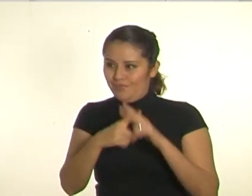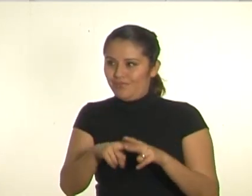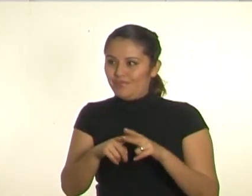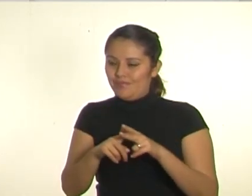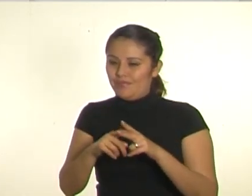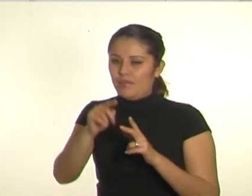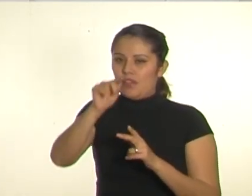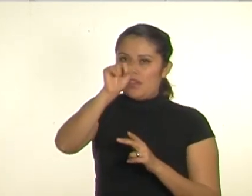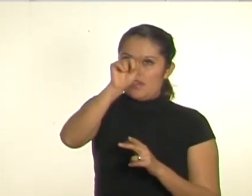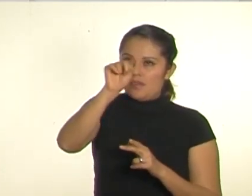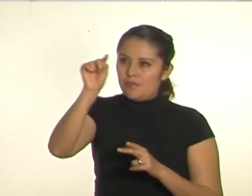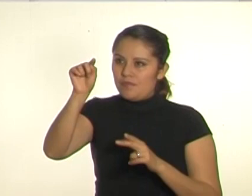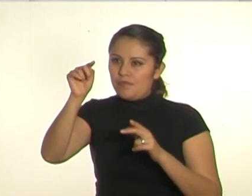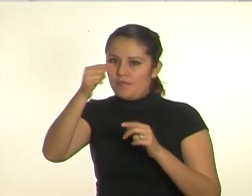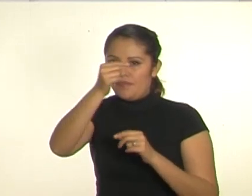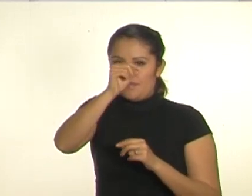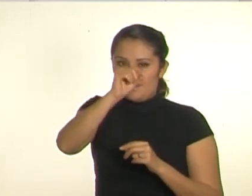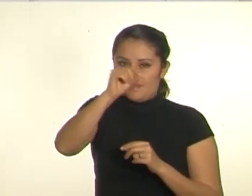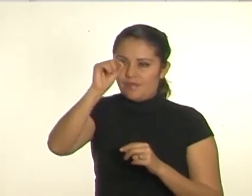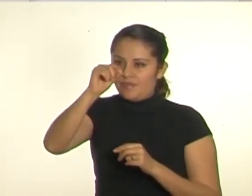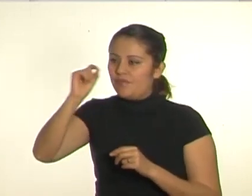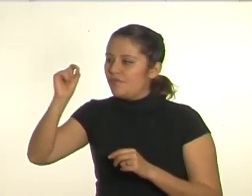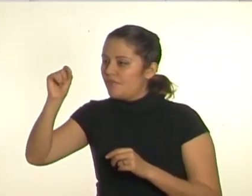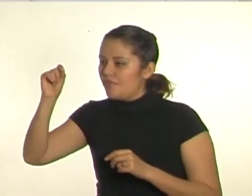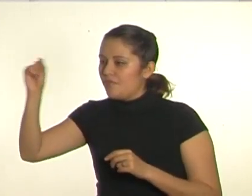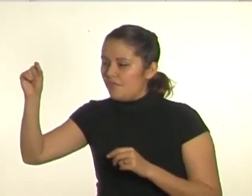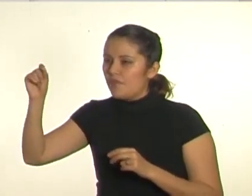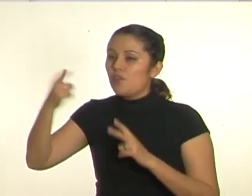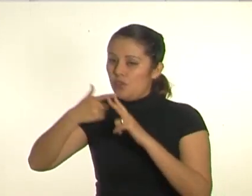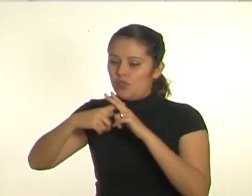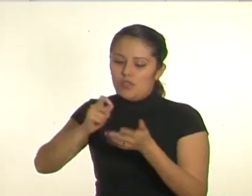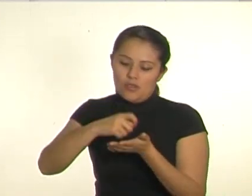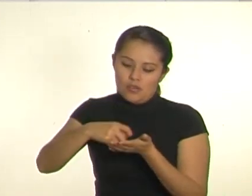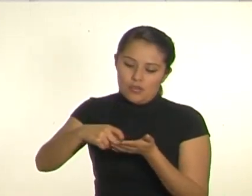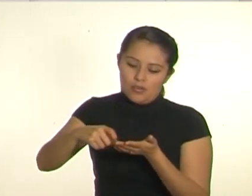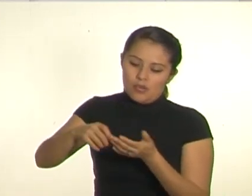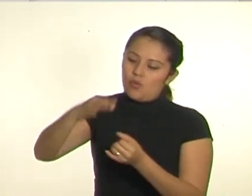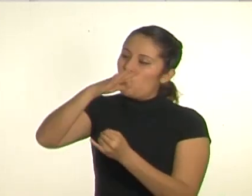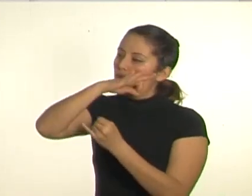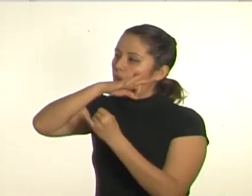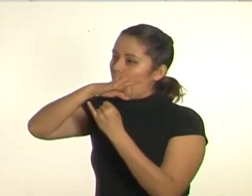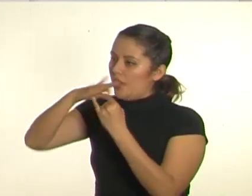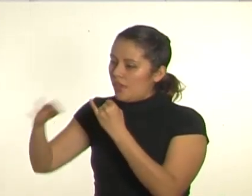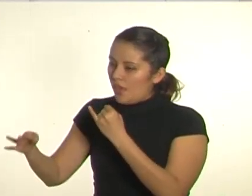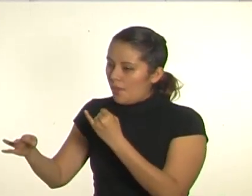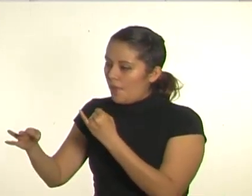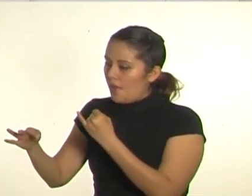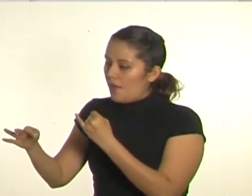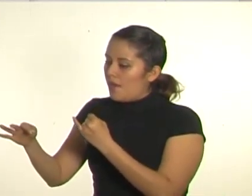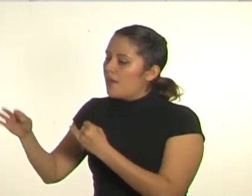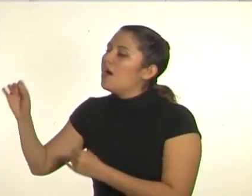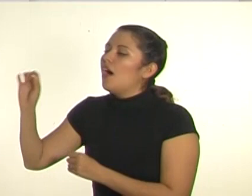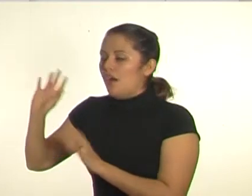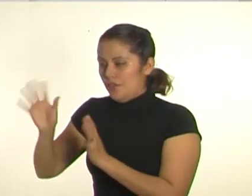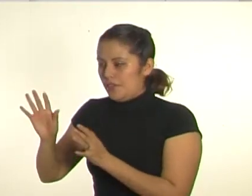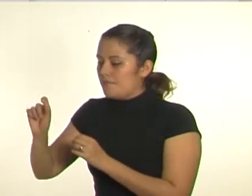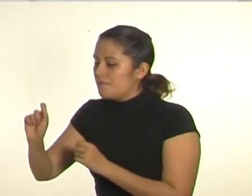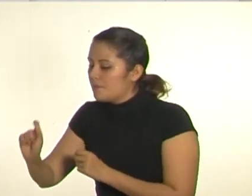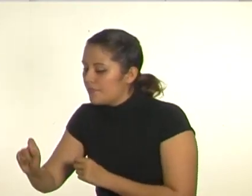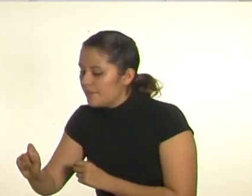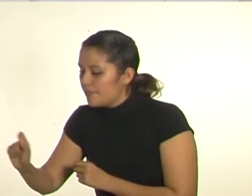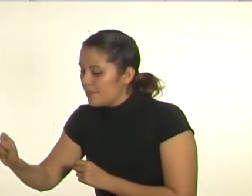hacia abajo. Muchas personas las comillas, para no cometer este tipo de errores, solamente utilizan